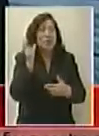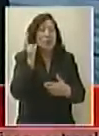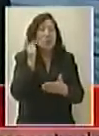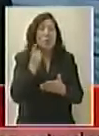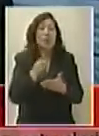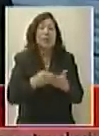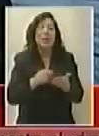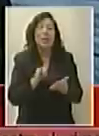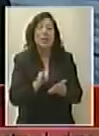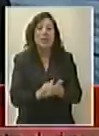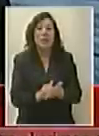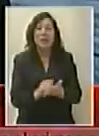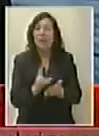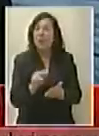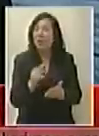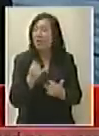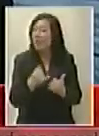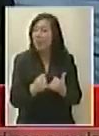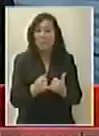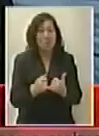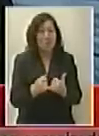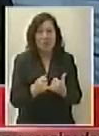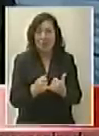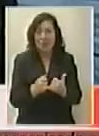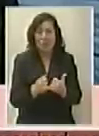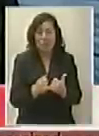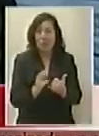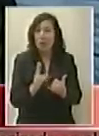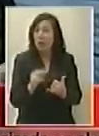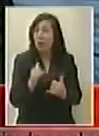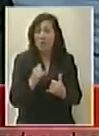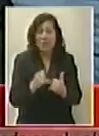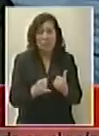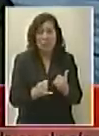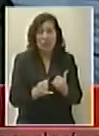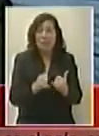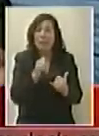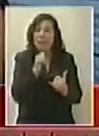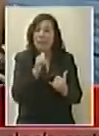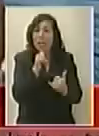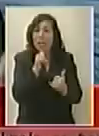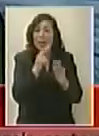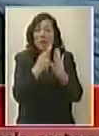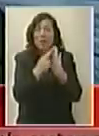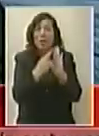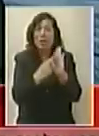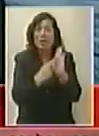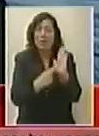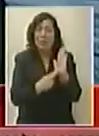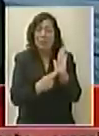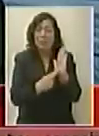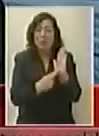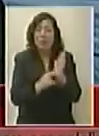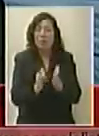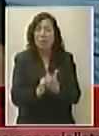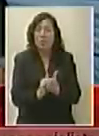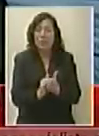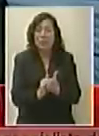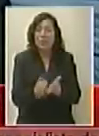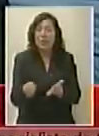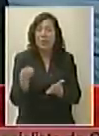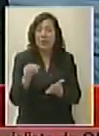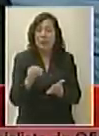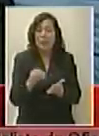porque F sé que el proceso todavía no termina y tan No termina de que Todavía faltan los reglamentos entonces tanto la